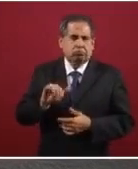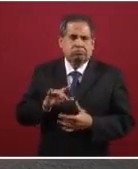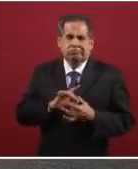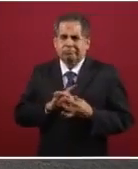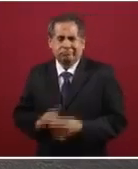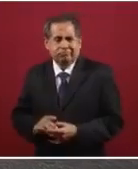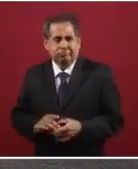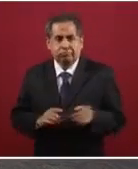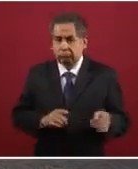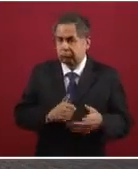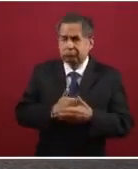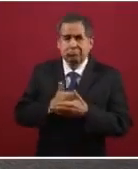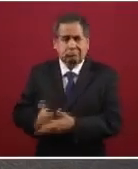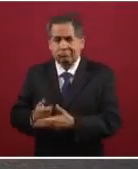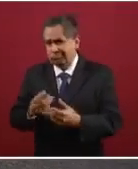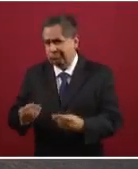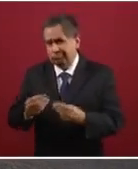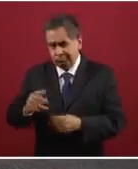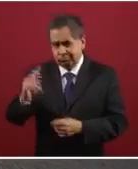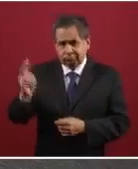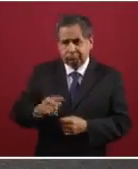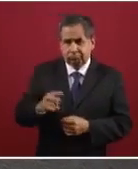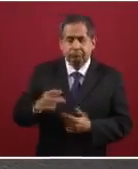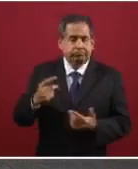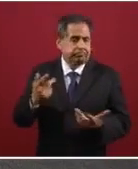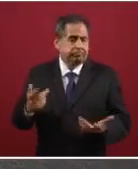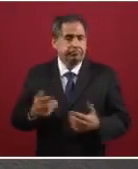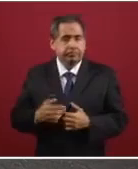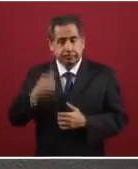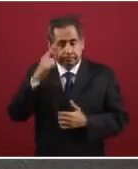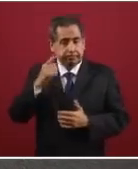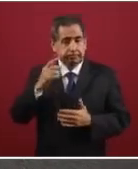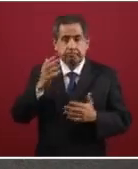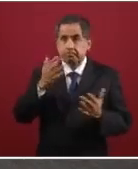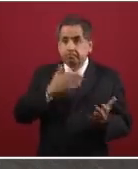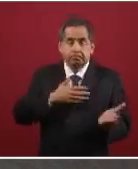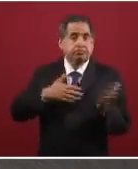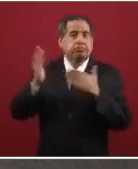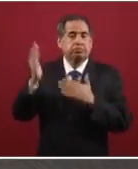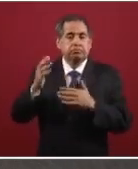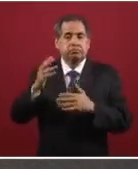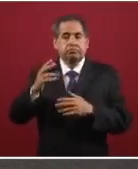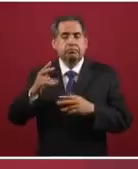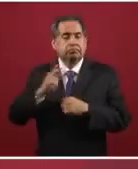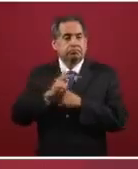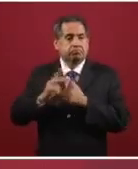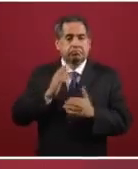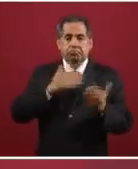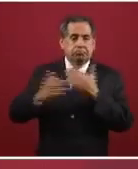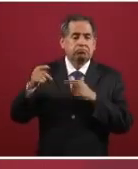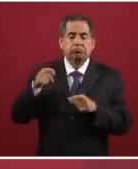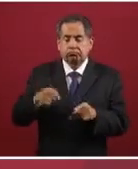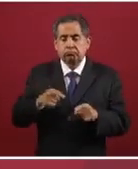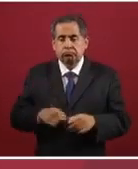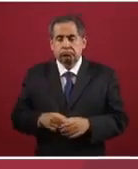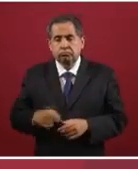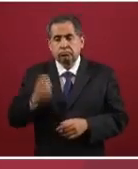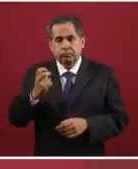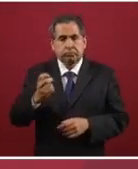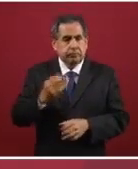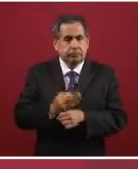que ha ayudado mucho para el desarrollo del país, y por